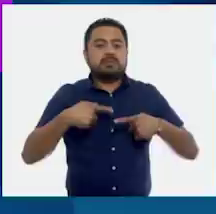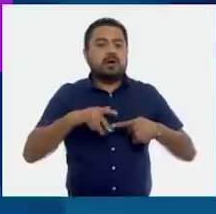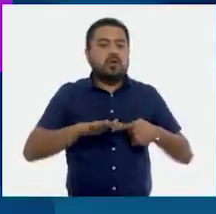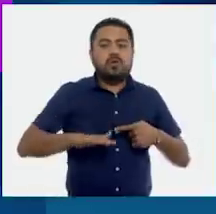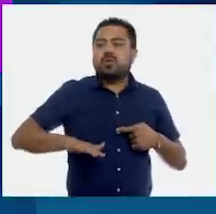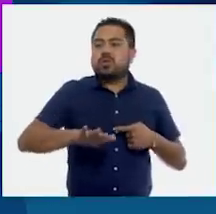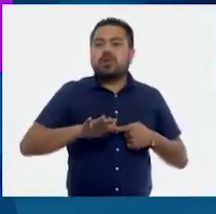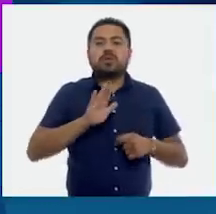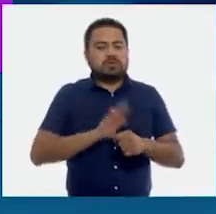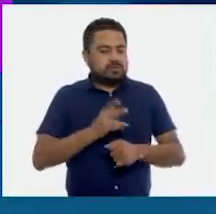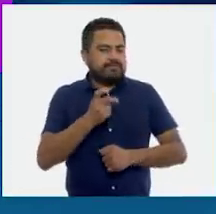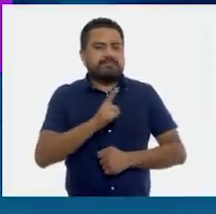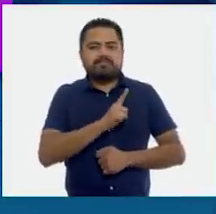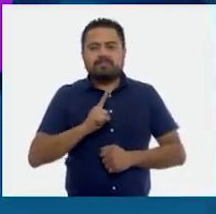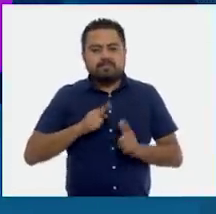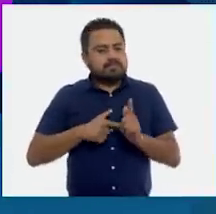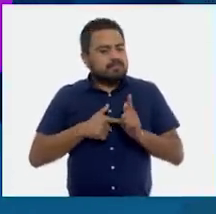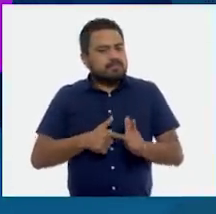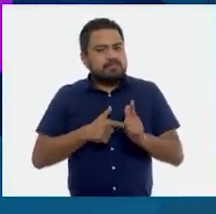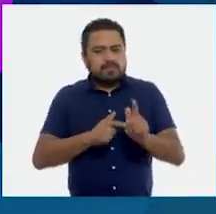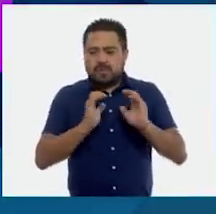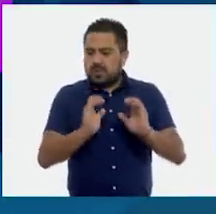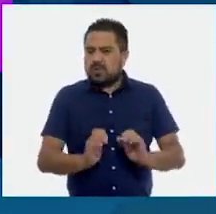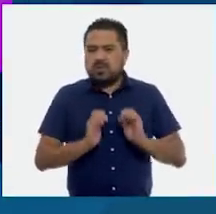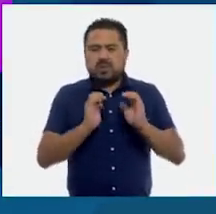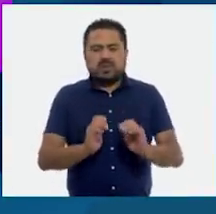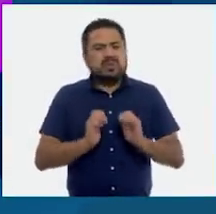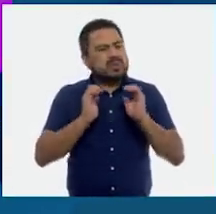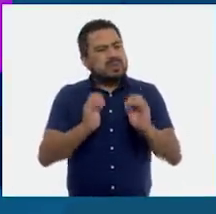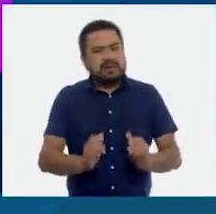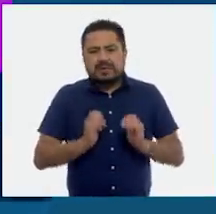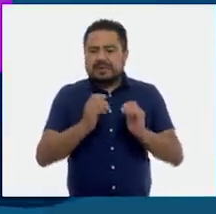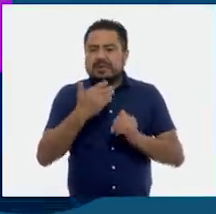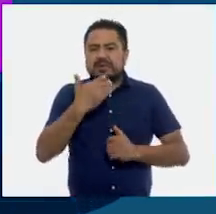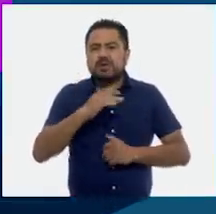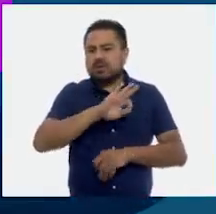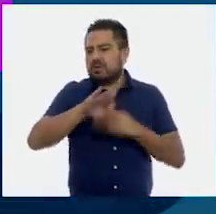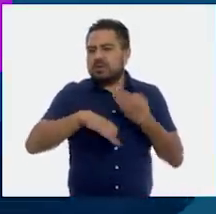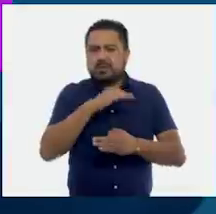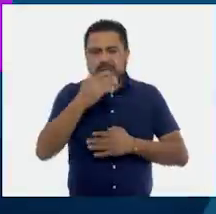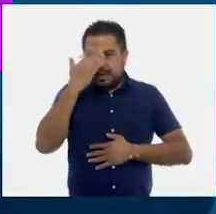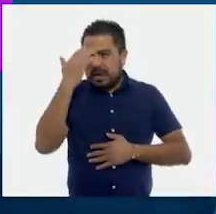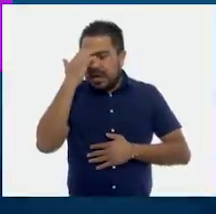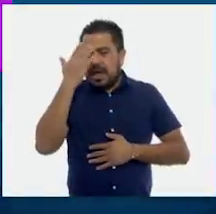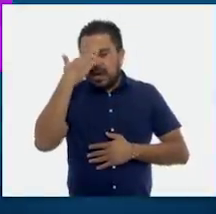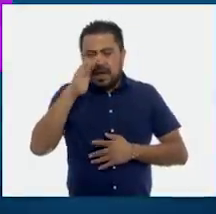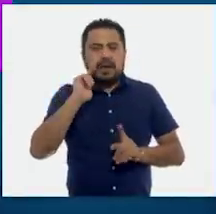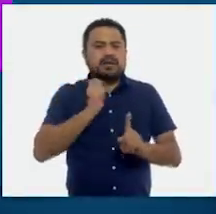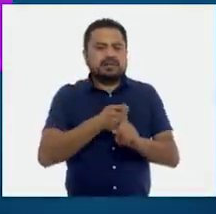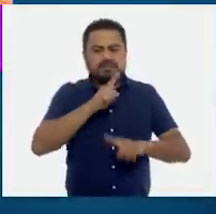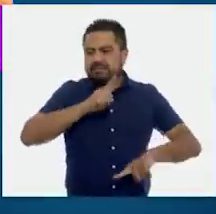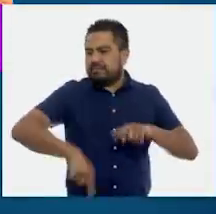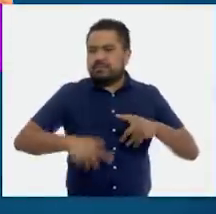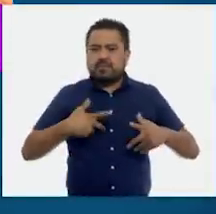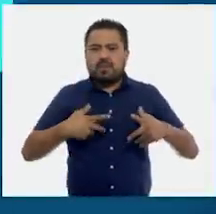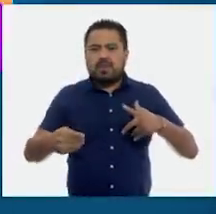personas. Por eso hay que continuar cuidándonos siguiendo las buenas prácticas que ya todos conocemos para evitar contagiarnos.